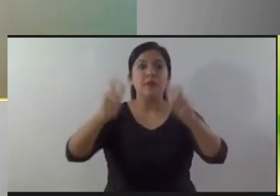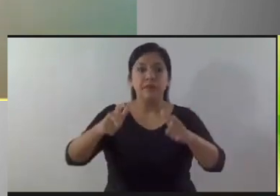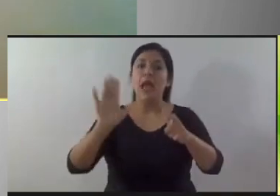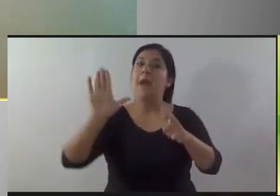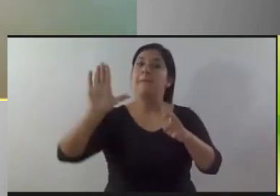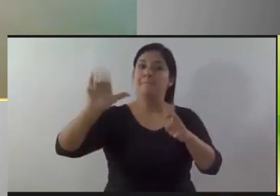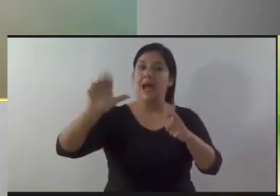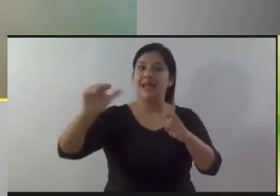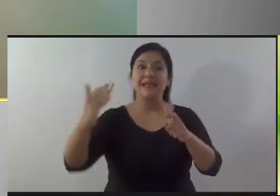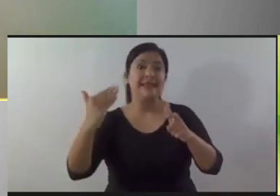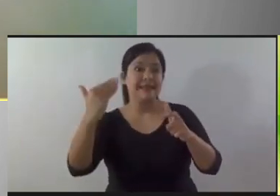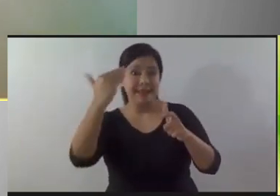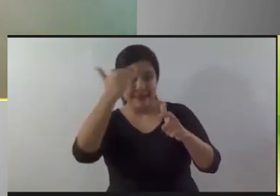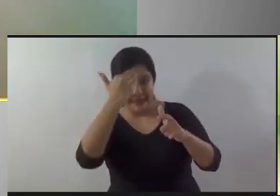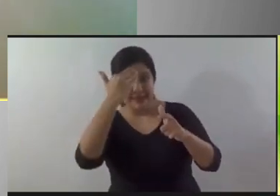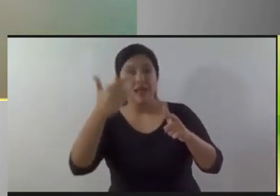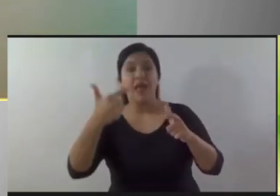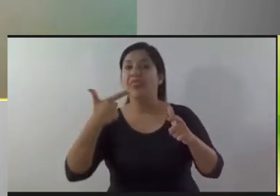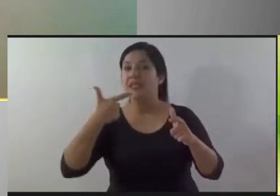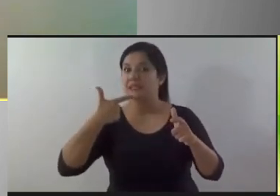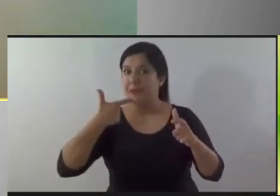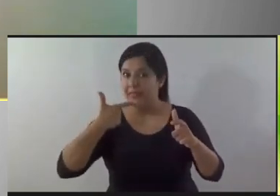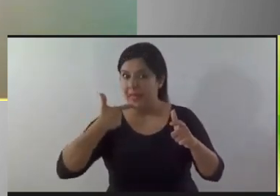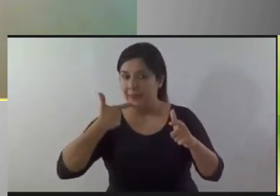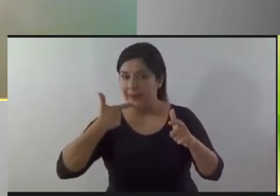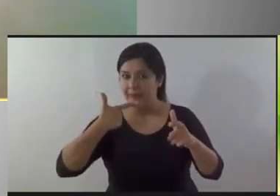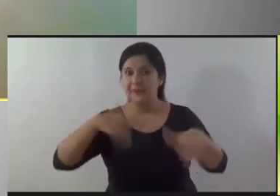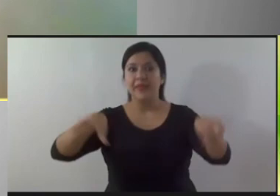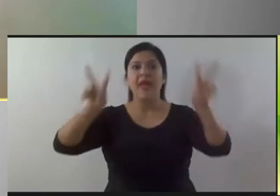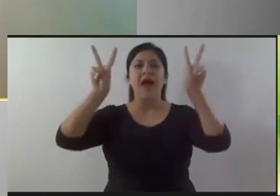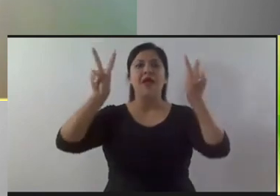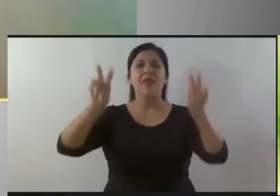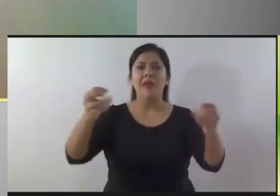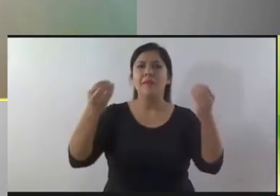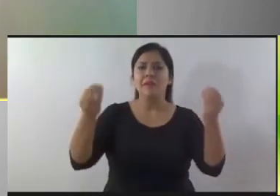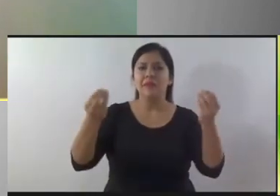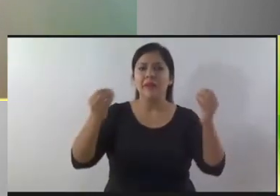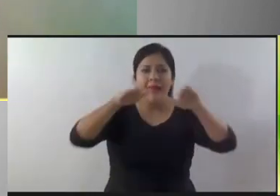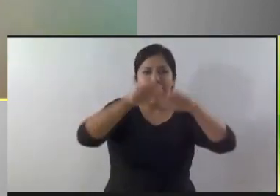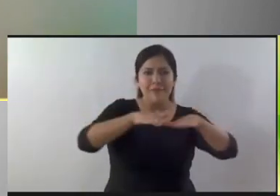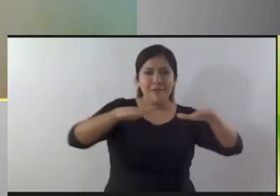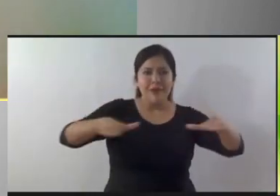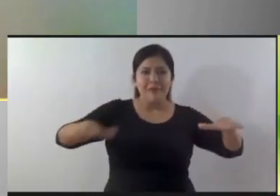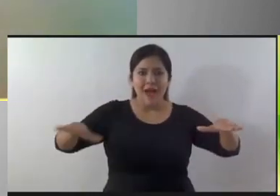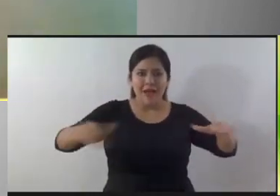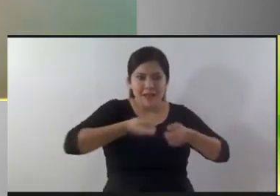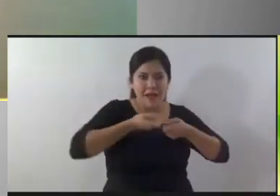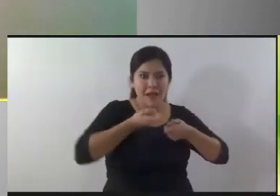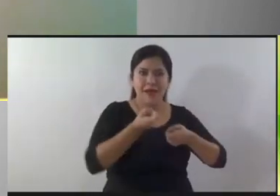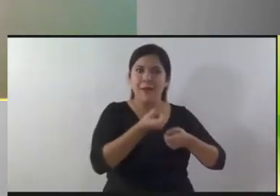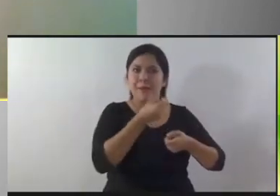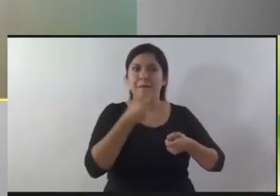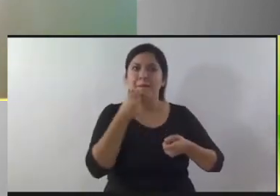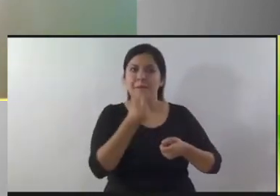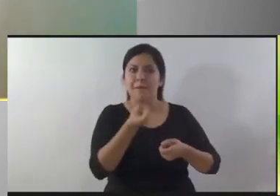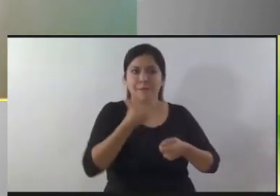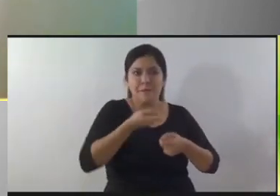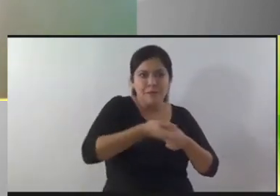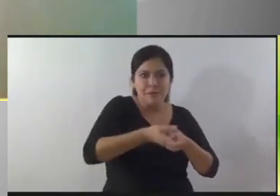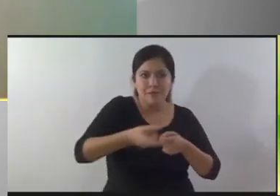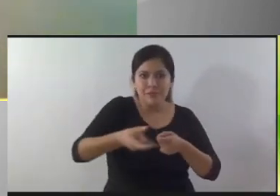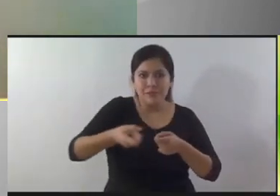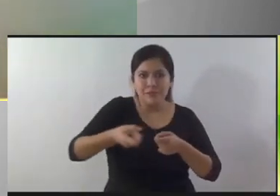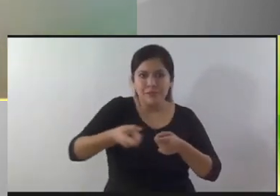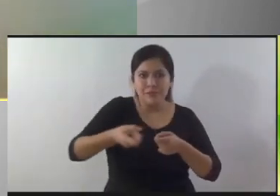septiembre y el tema será medicalización de la infancia. Interrogando sentidos y prácticas. Ese